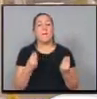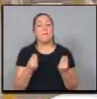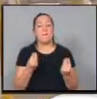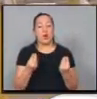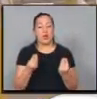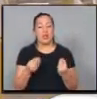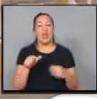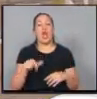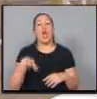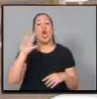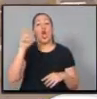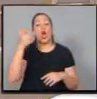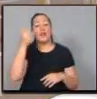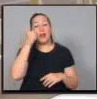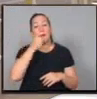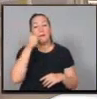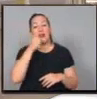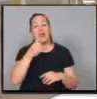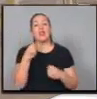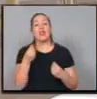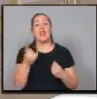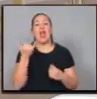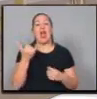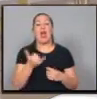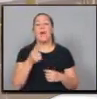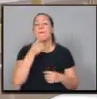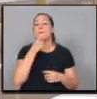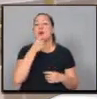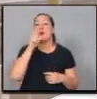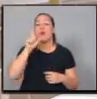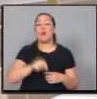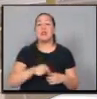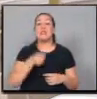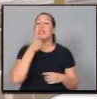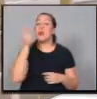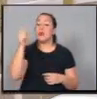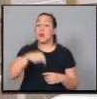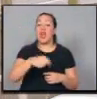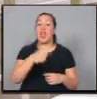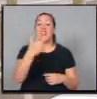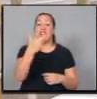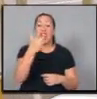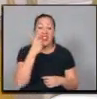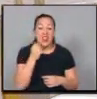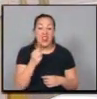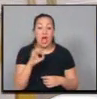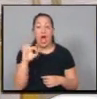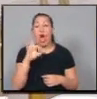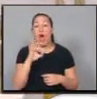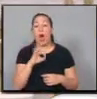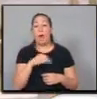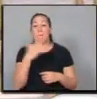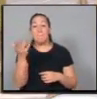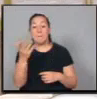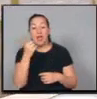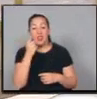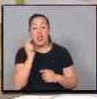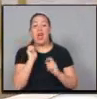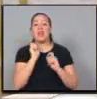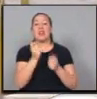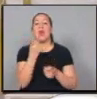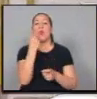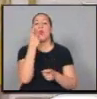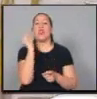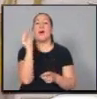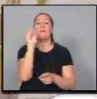haciendo los hoteleros en Mar del Plata es dar promociones. Si uno viene por 3 días o más, se les regala un día